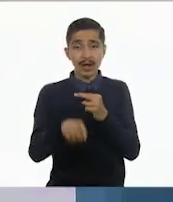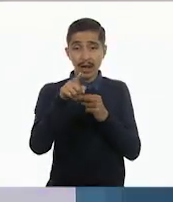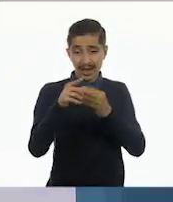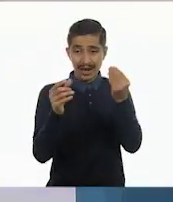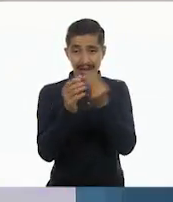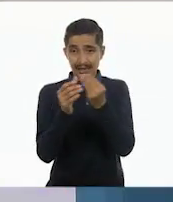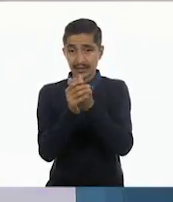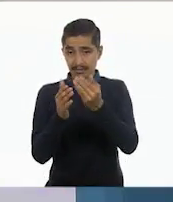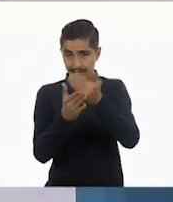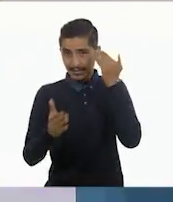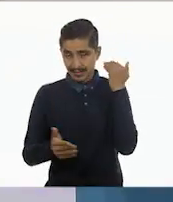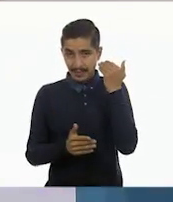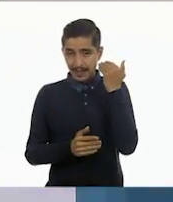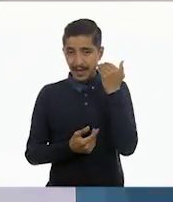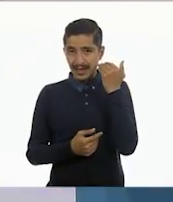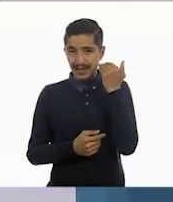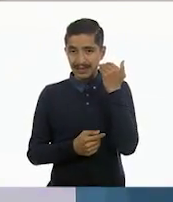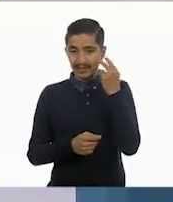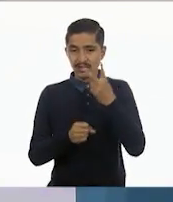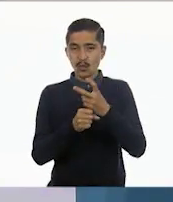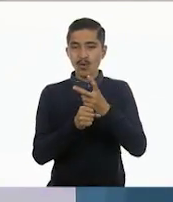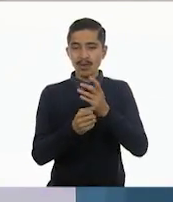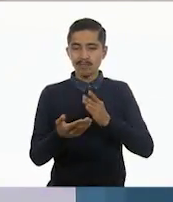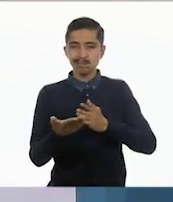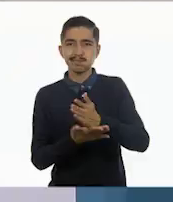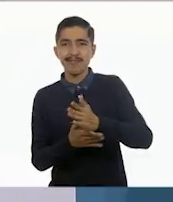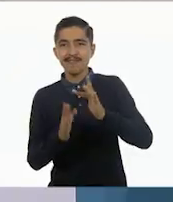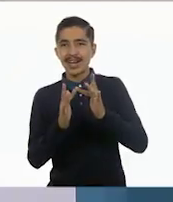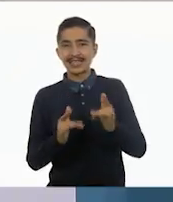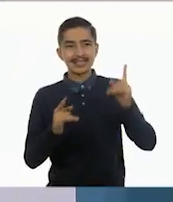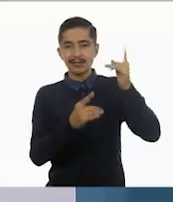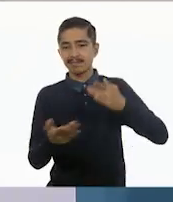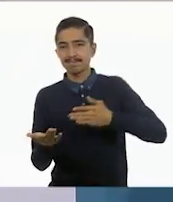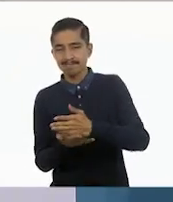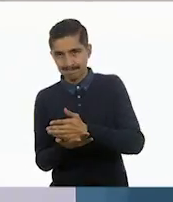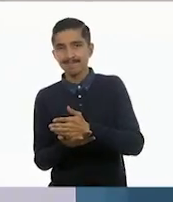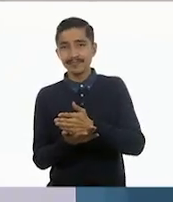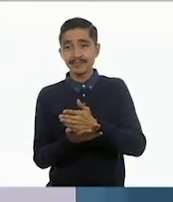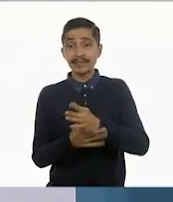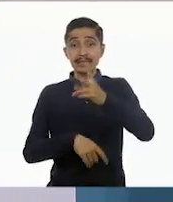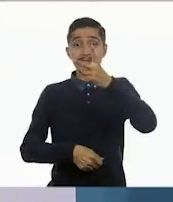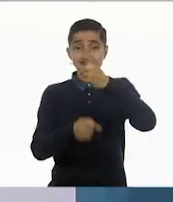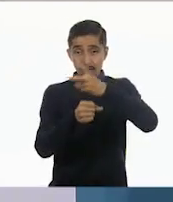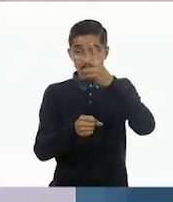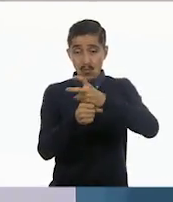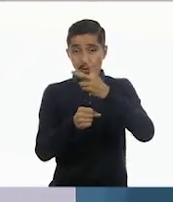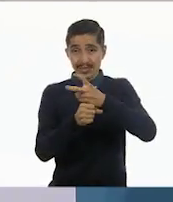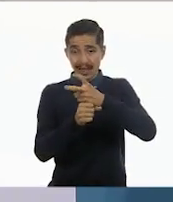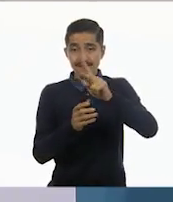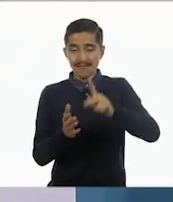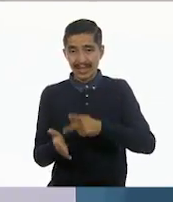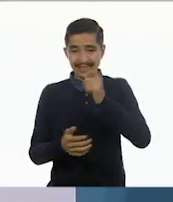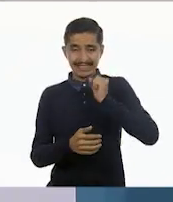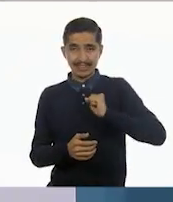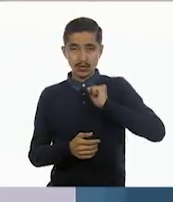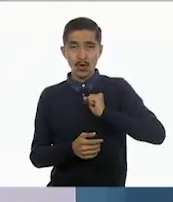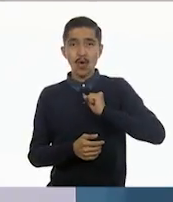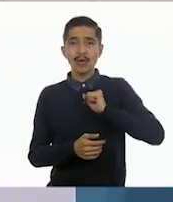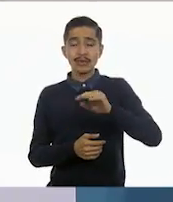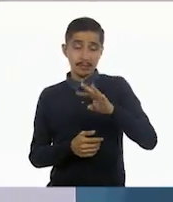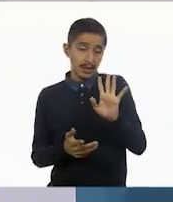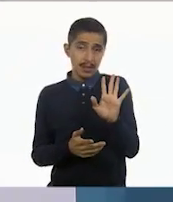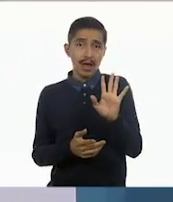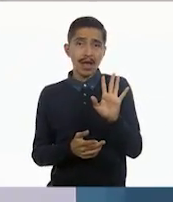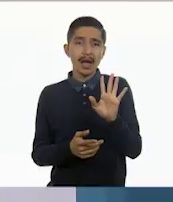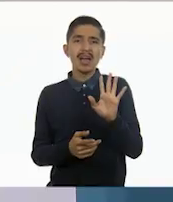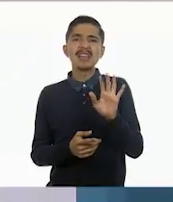pasada estábamos hablando sobre la segunda intervención francesa. Esa fue la guerra en la que por segunda vez en el siglo XIX los ejércitos del